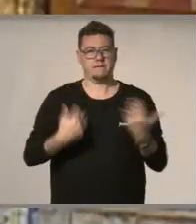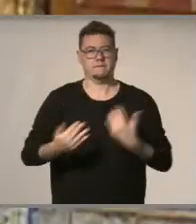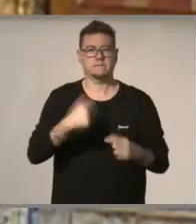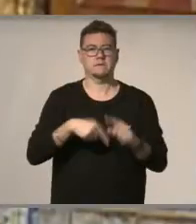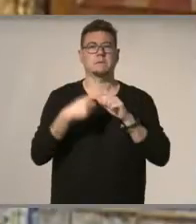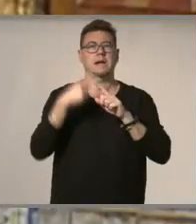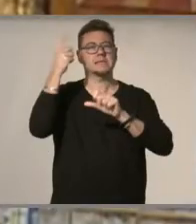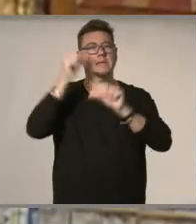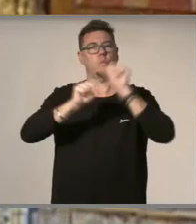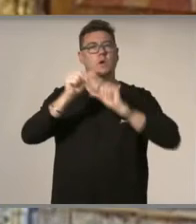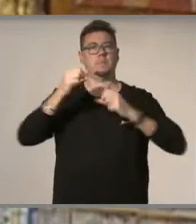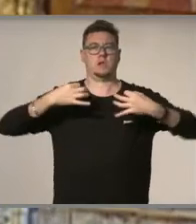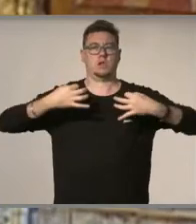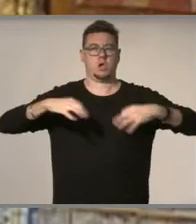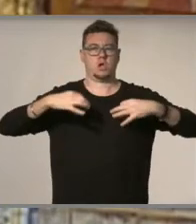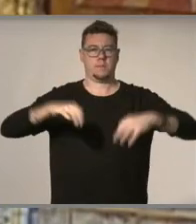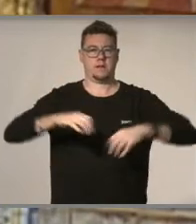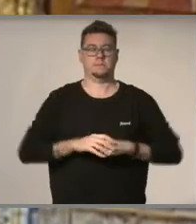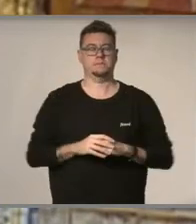la vuelta a la normalidad.